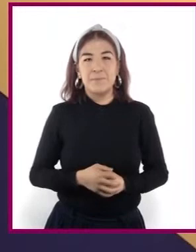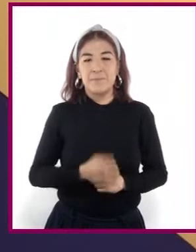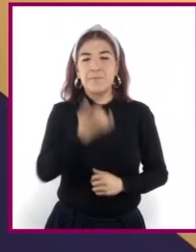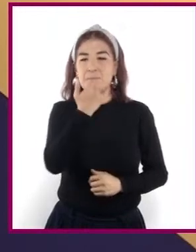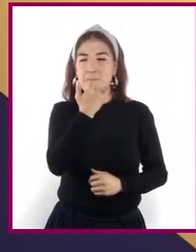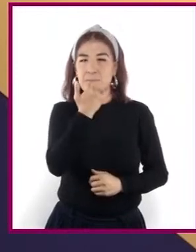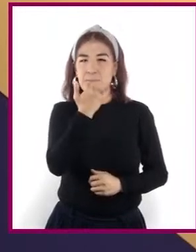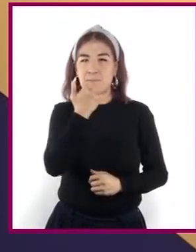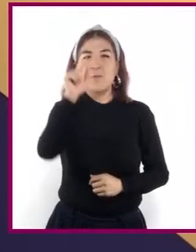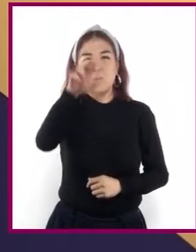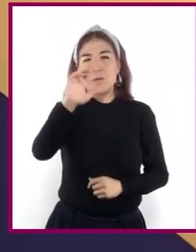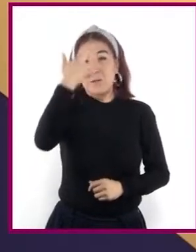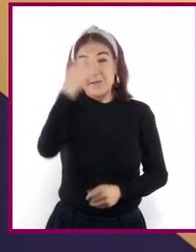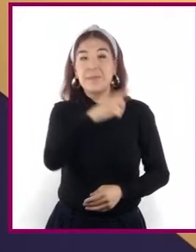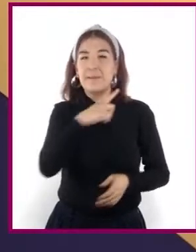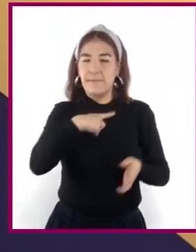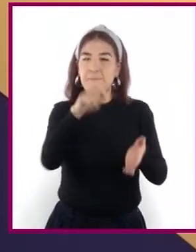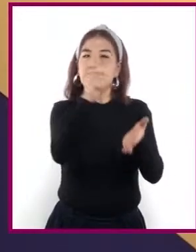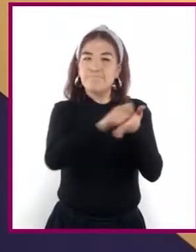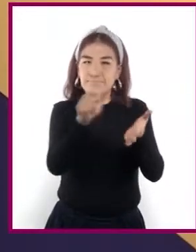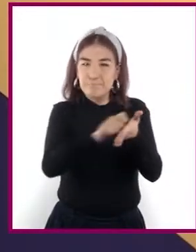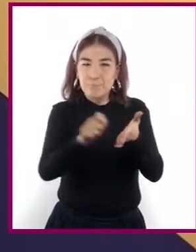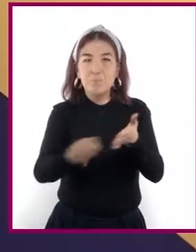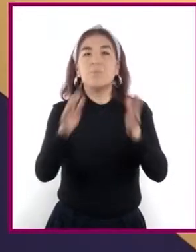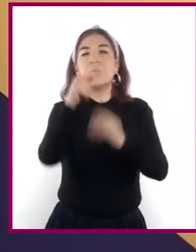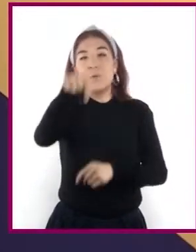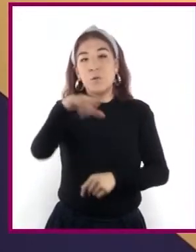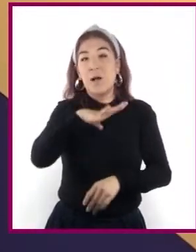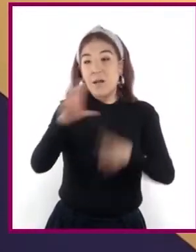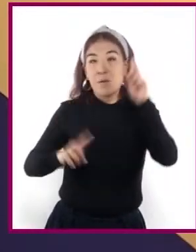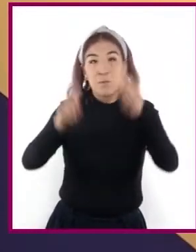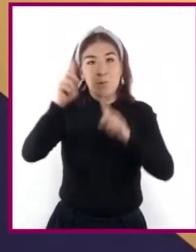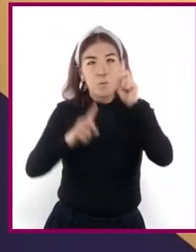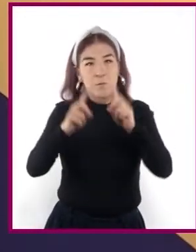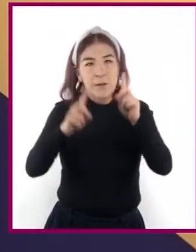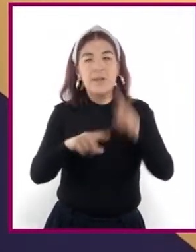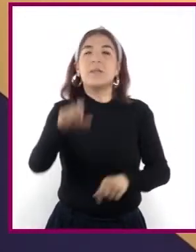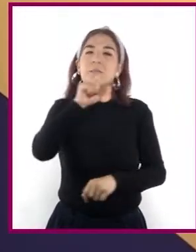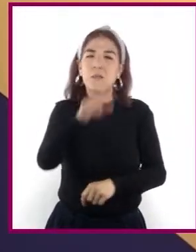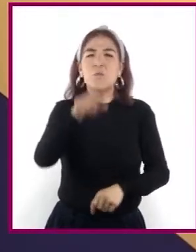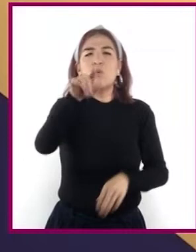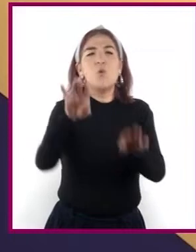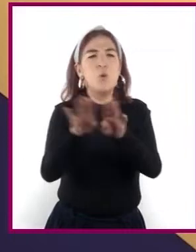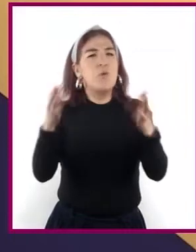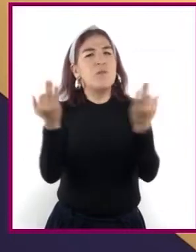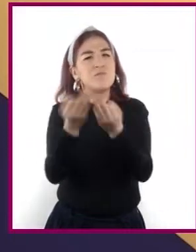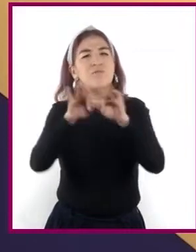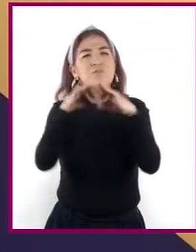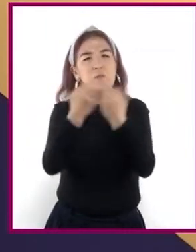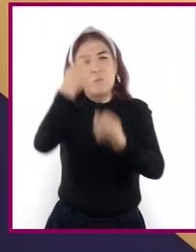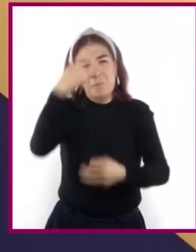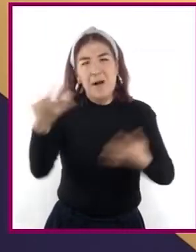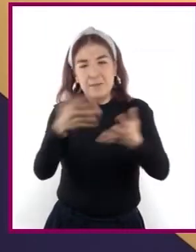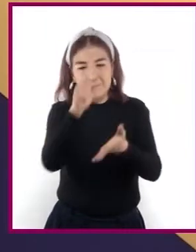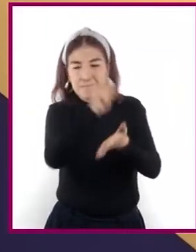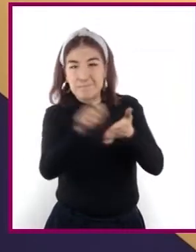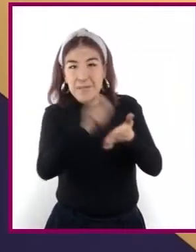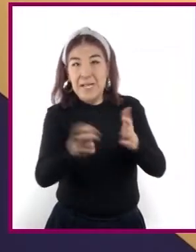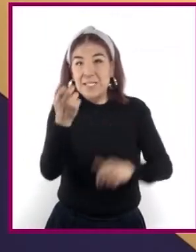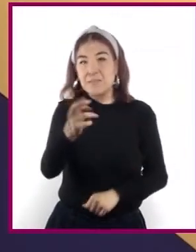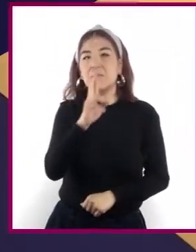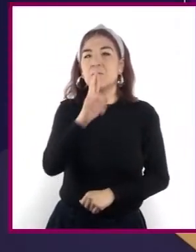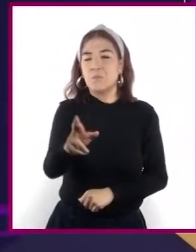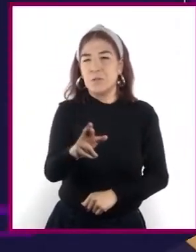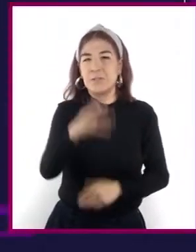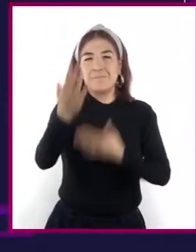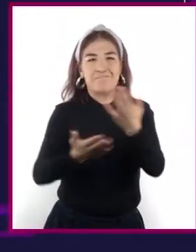Recuerden realizar sus anotaciones de las dudas que les surjan, así como la forma que utilizarían para resolver las